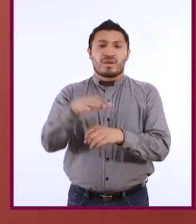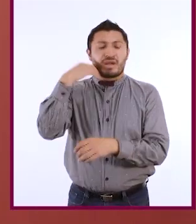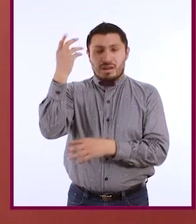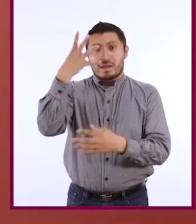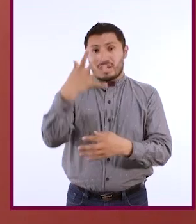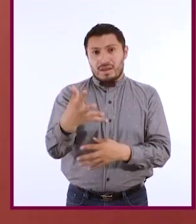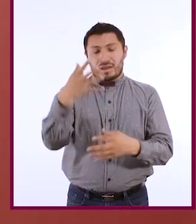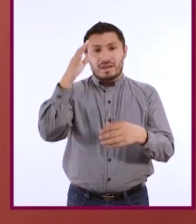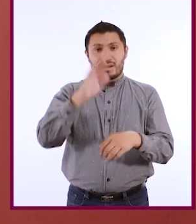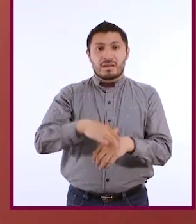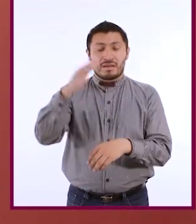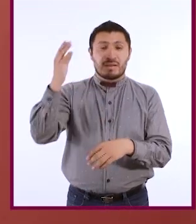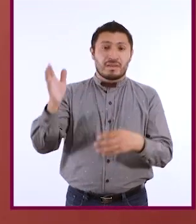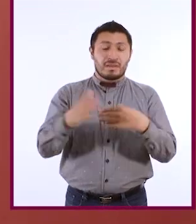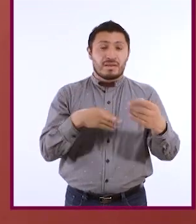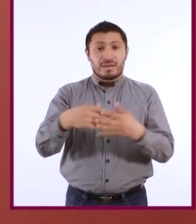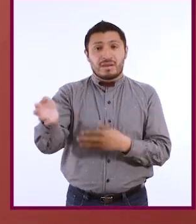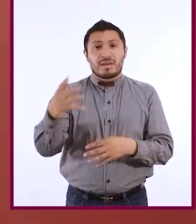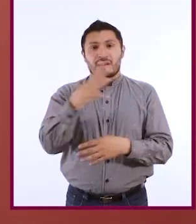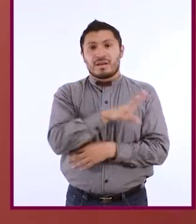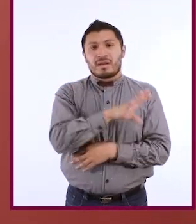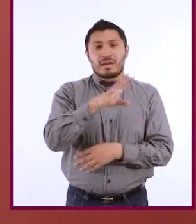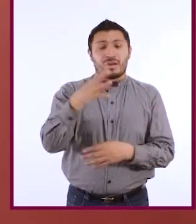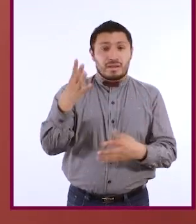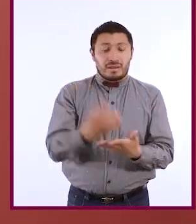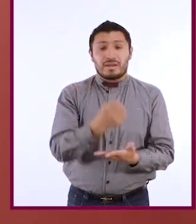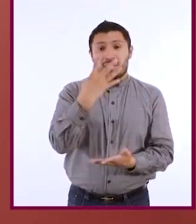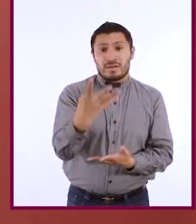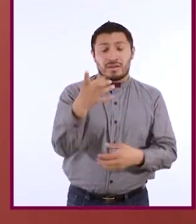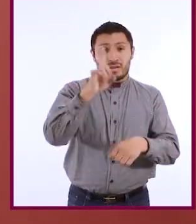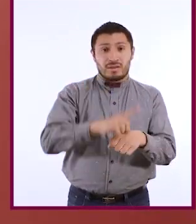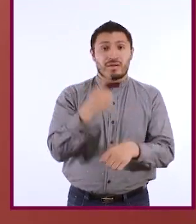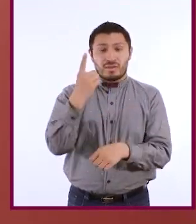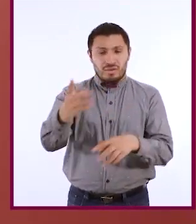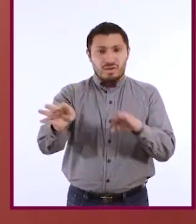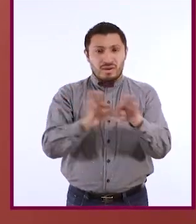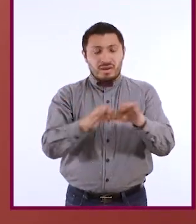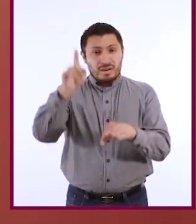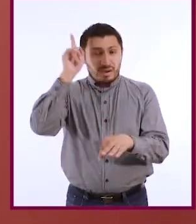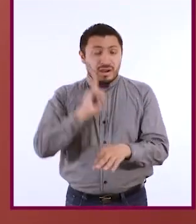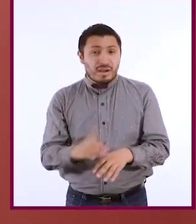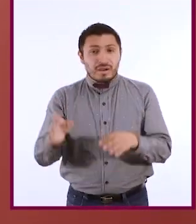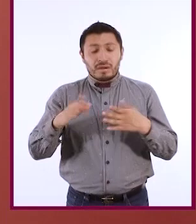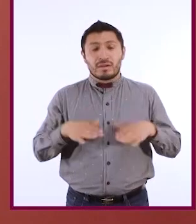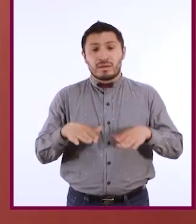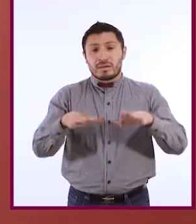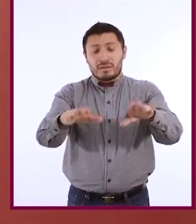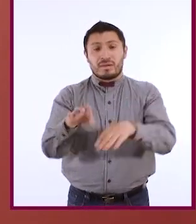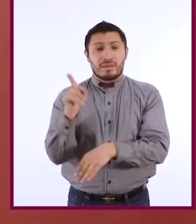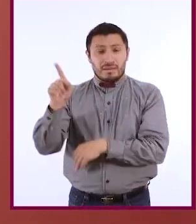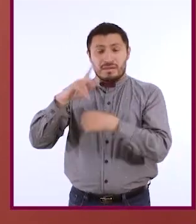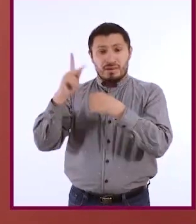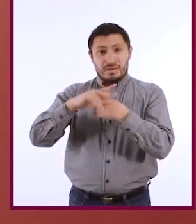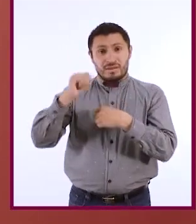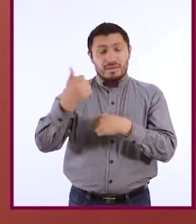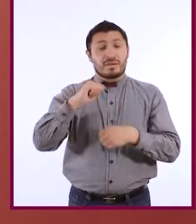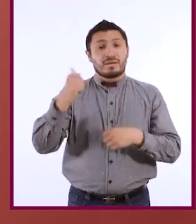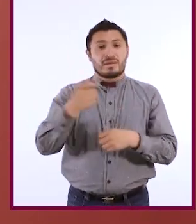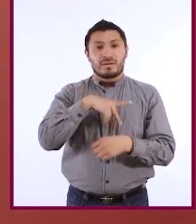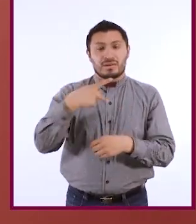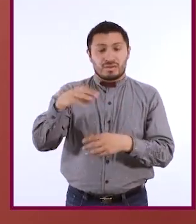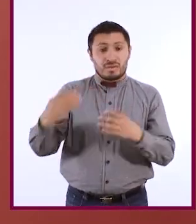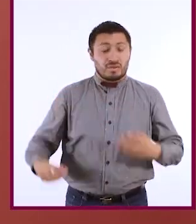5 principales marcas de moda ganan en 4 días lo que una trabajadora del sector textil de Bangladesh en toda su